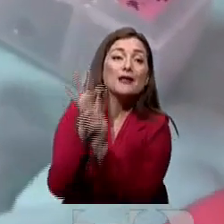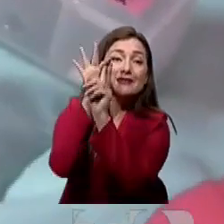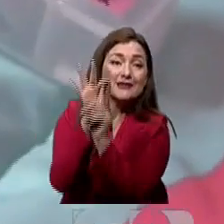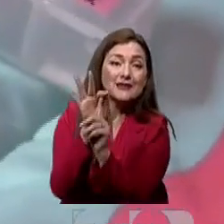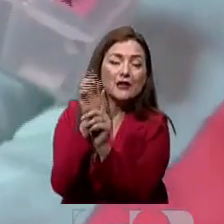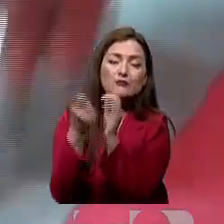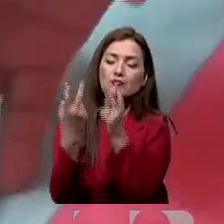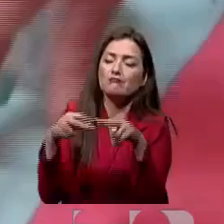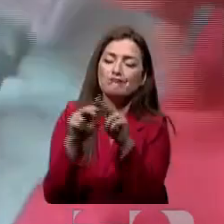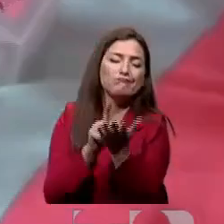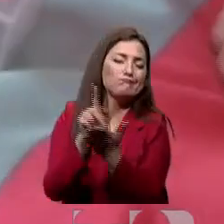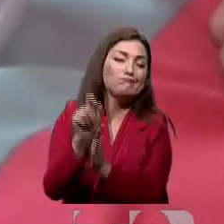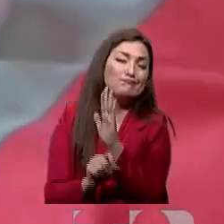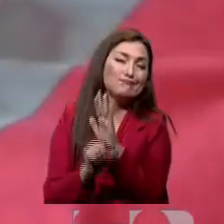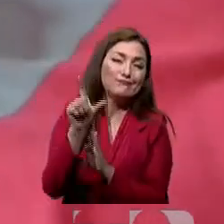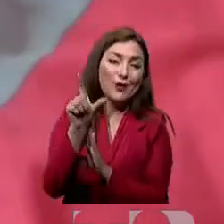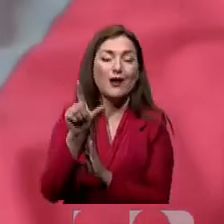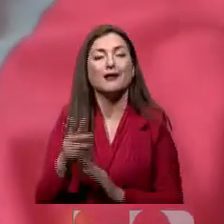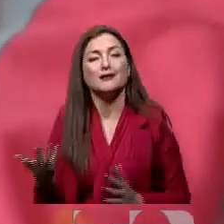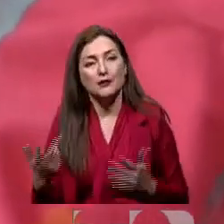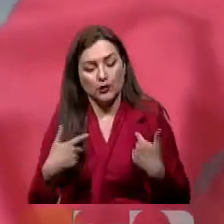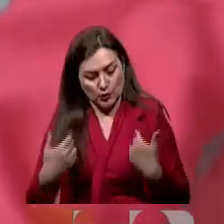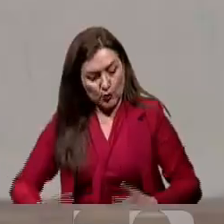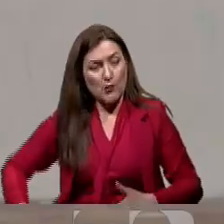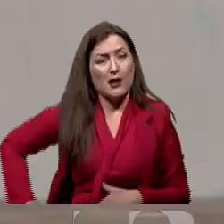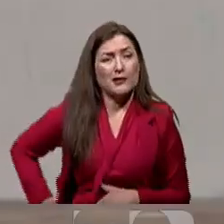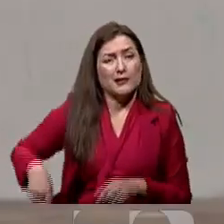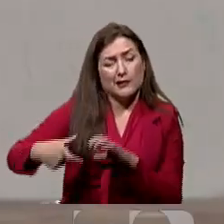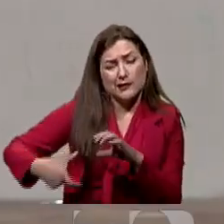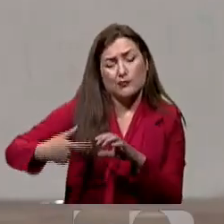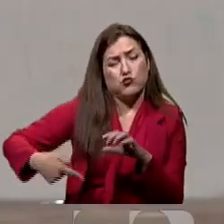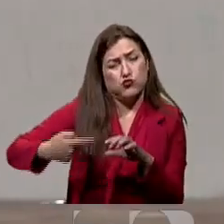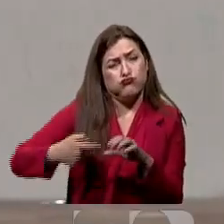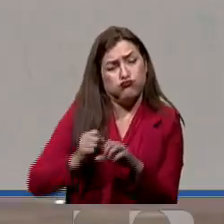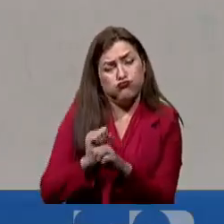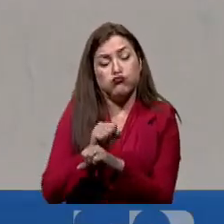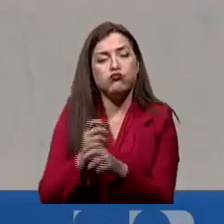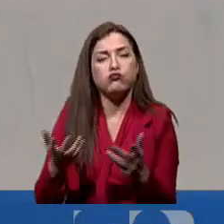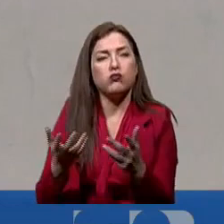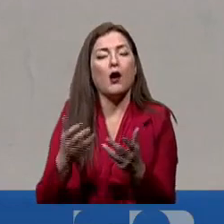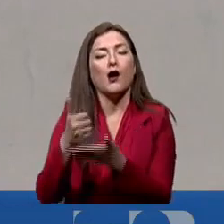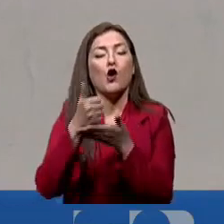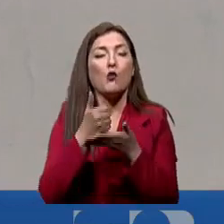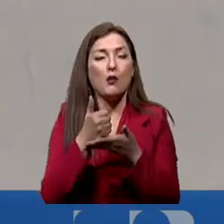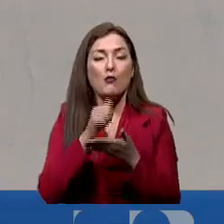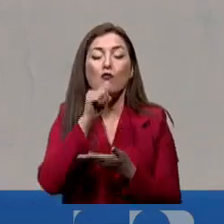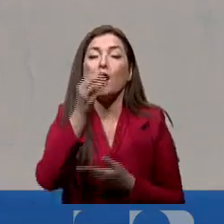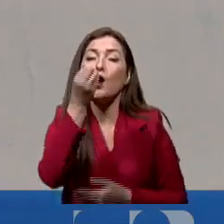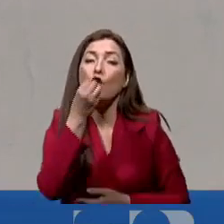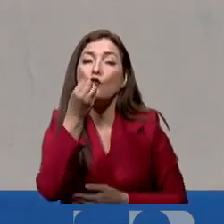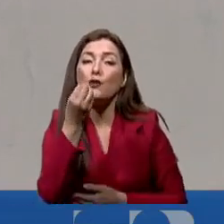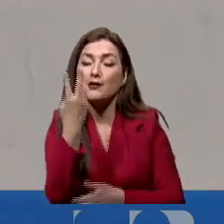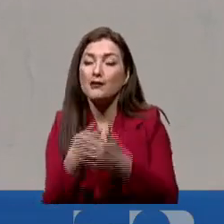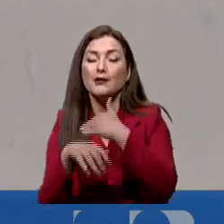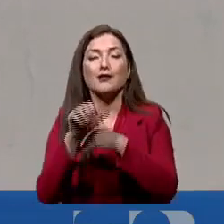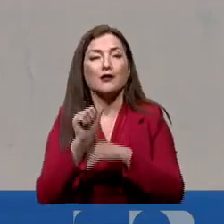y costosos para evitar que su organismo rechace el riñón. Una ayuda porque no tengo alimentación para mi nena, porque